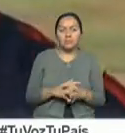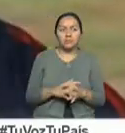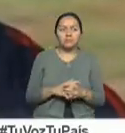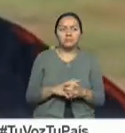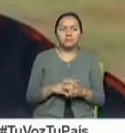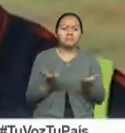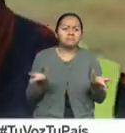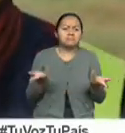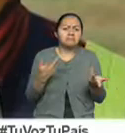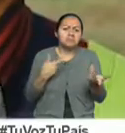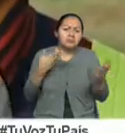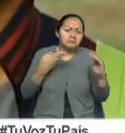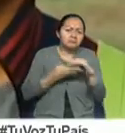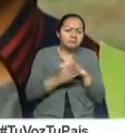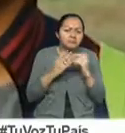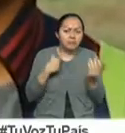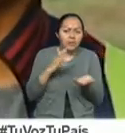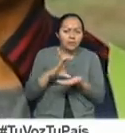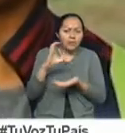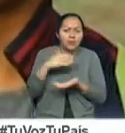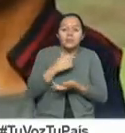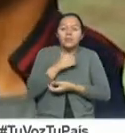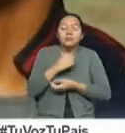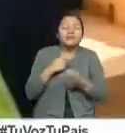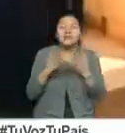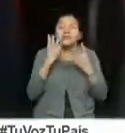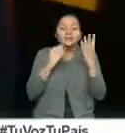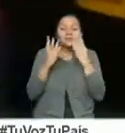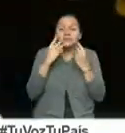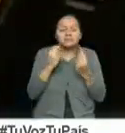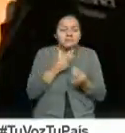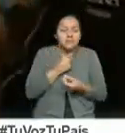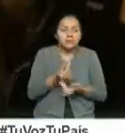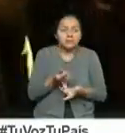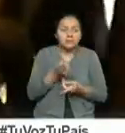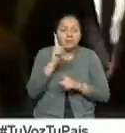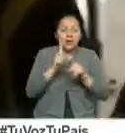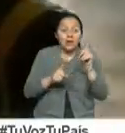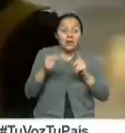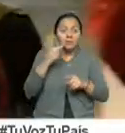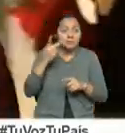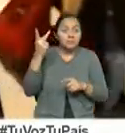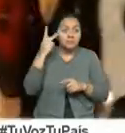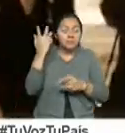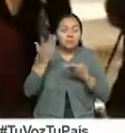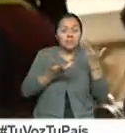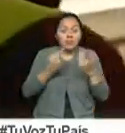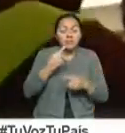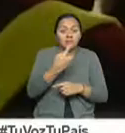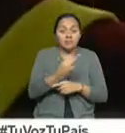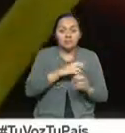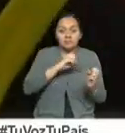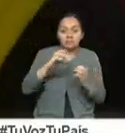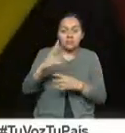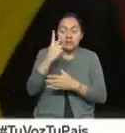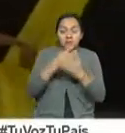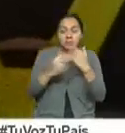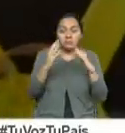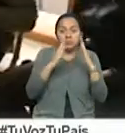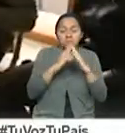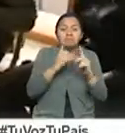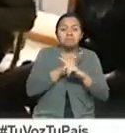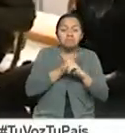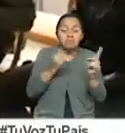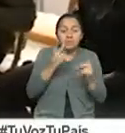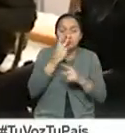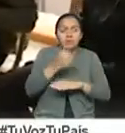Sí, me gusta ir al colegio porque aquí puedo aprender cosas nuevas. Algunos padres han amenazado con dejar a sus hijos en casa si las